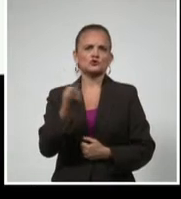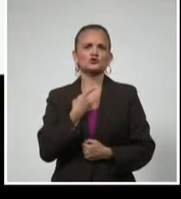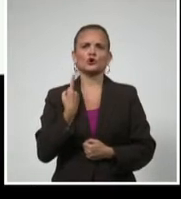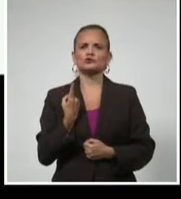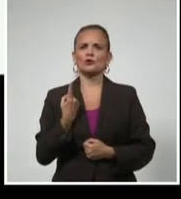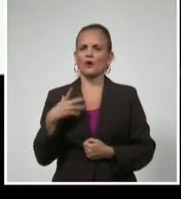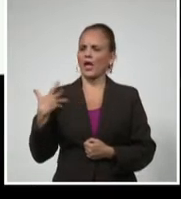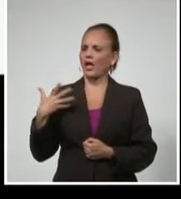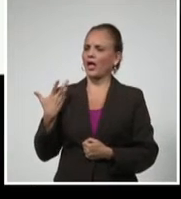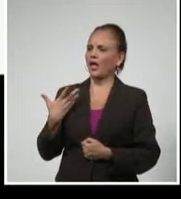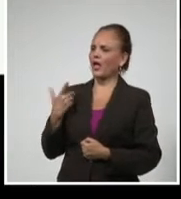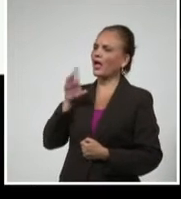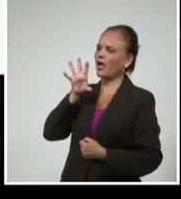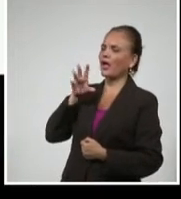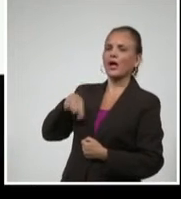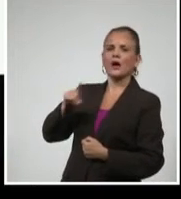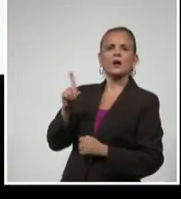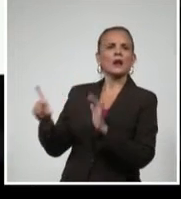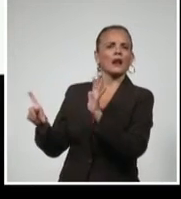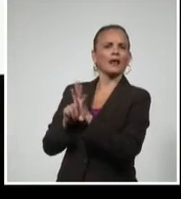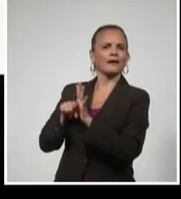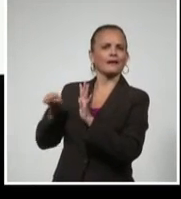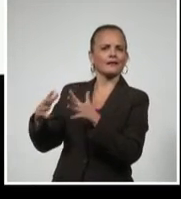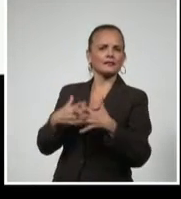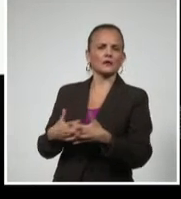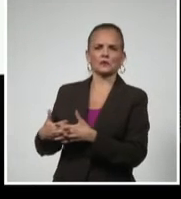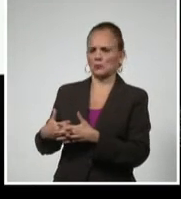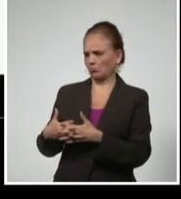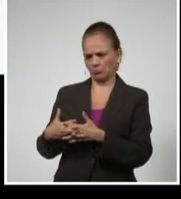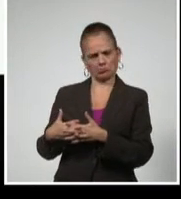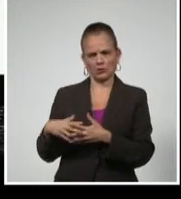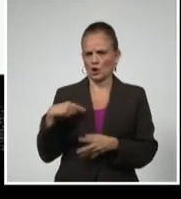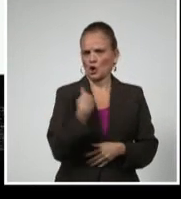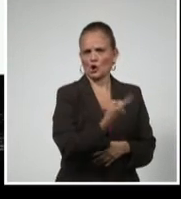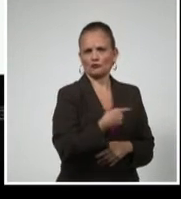ley. Nosotros seguiremos trabajando como si nada pasara.